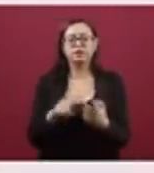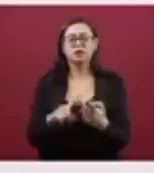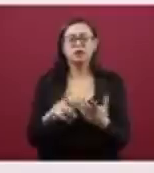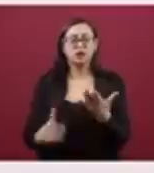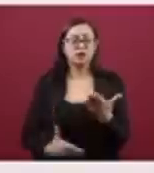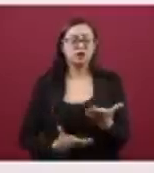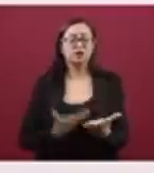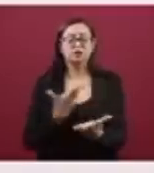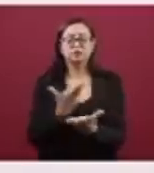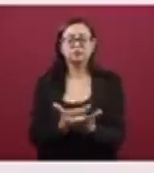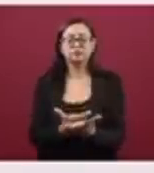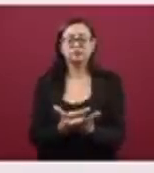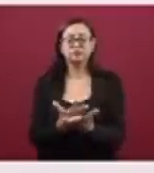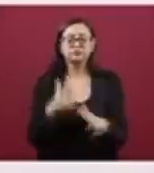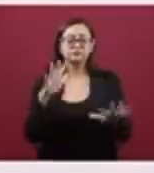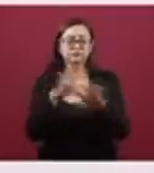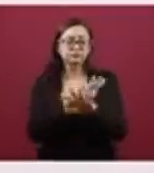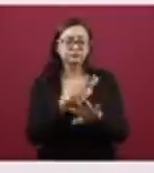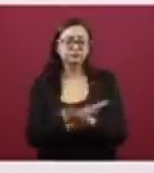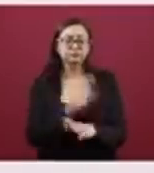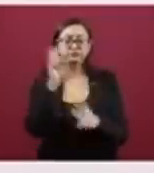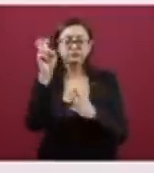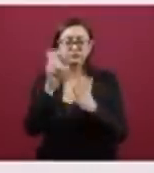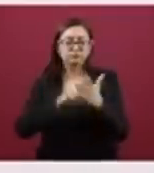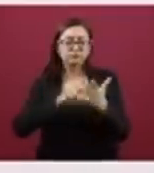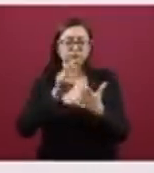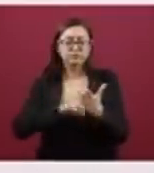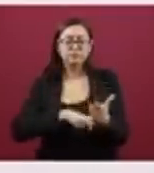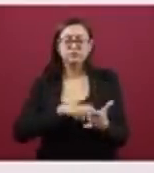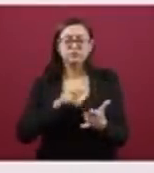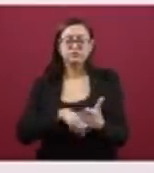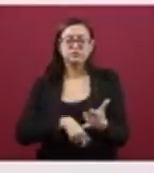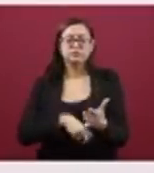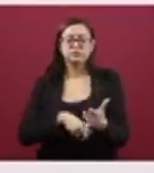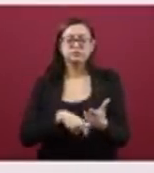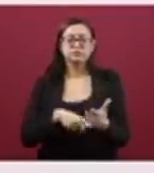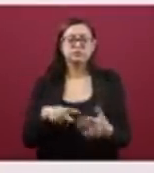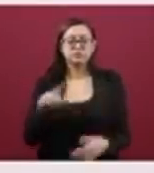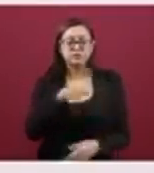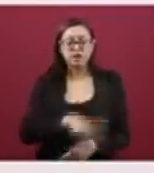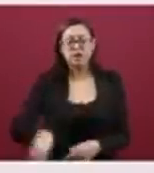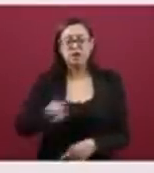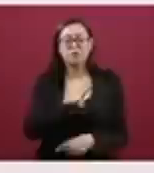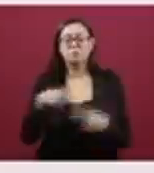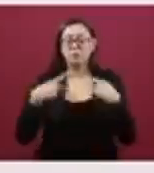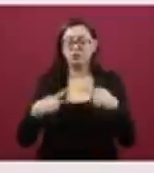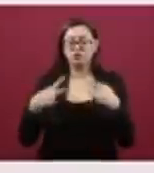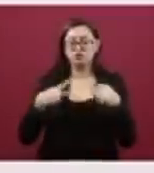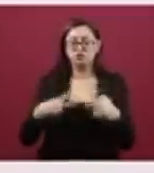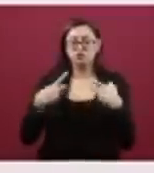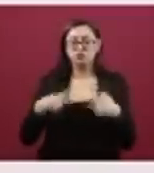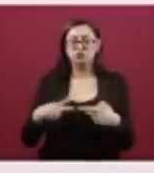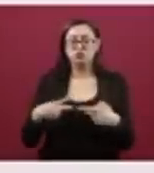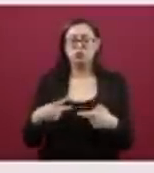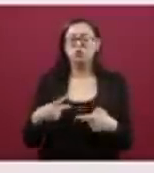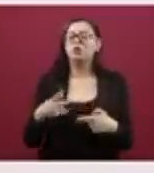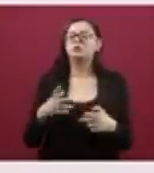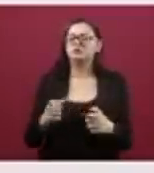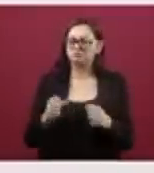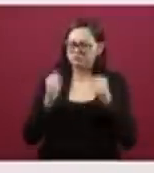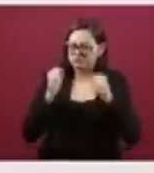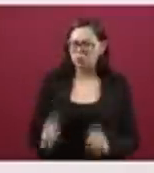modificaciones que establecerán el derecho efectivo de los ciudadanos a la consulta